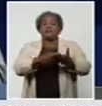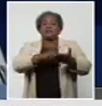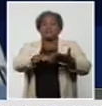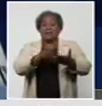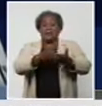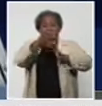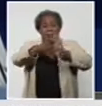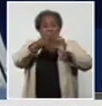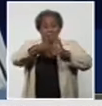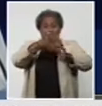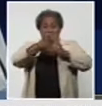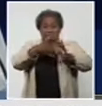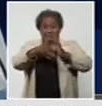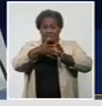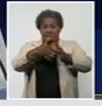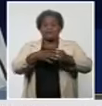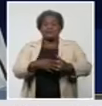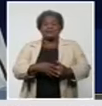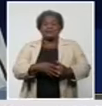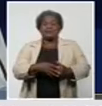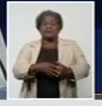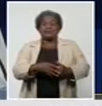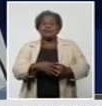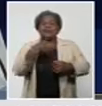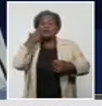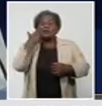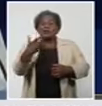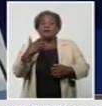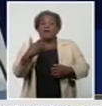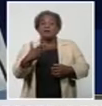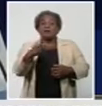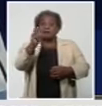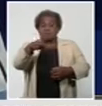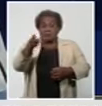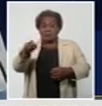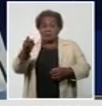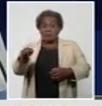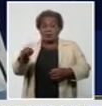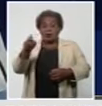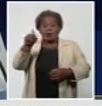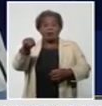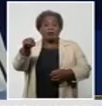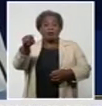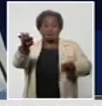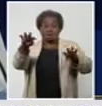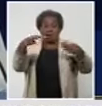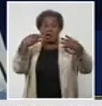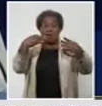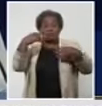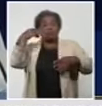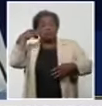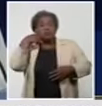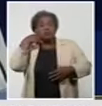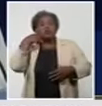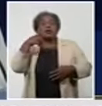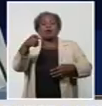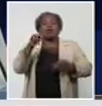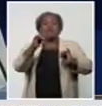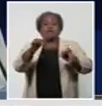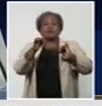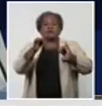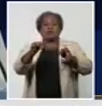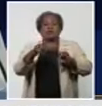señas y, muy importante, a todas las personas que nos escuchan y siguen nuestra información.